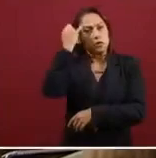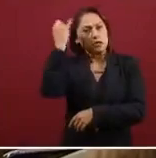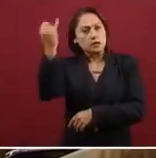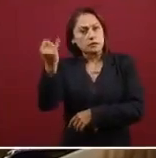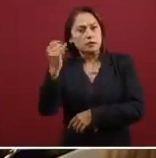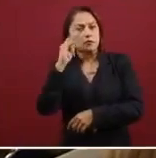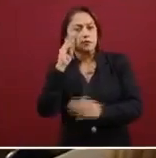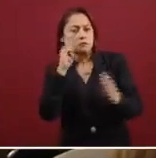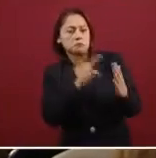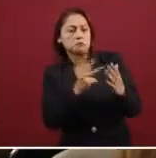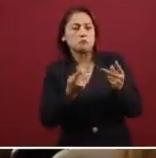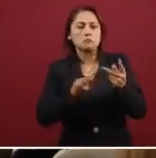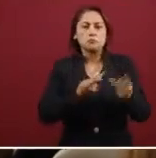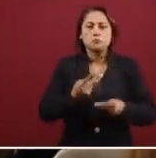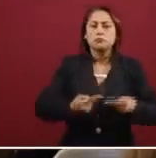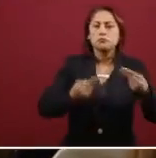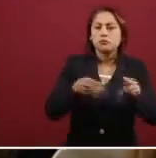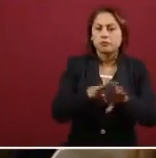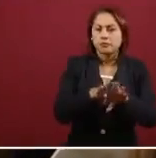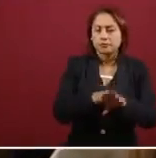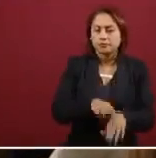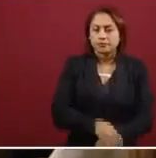negocios.